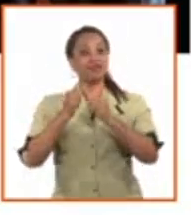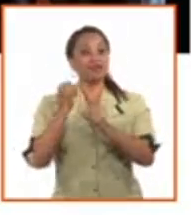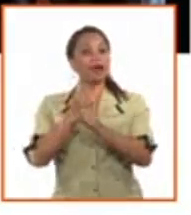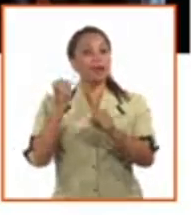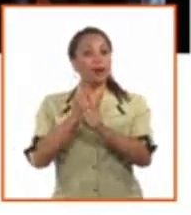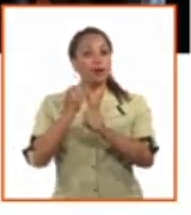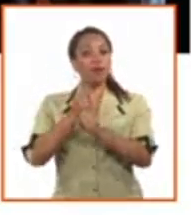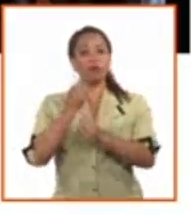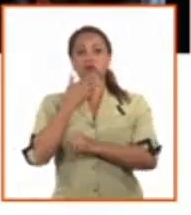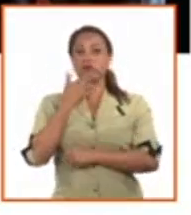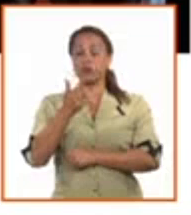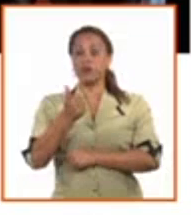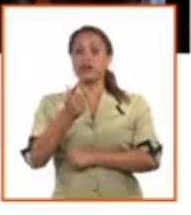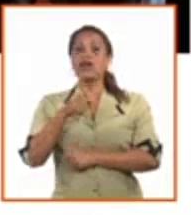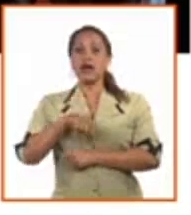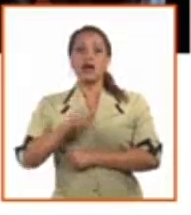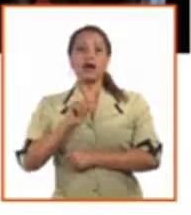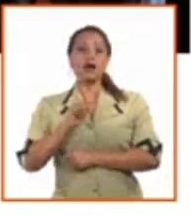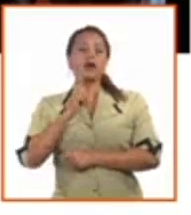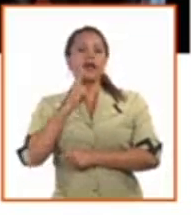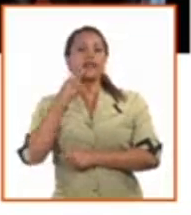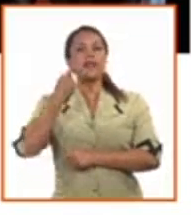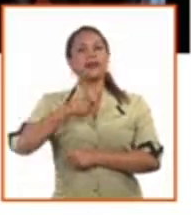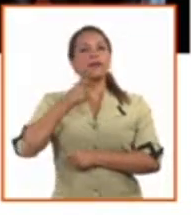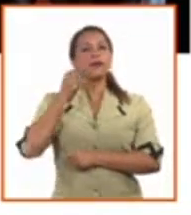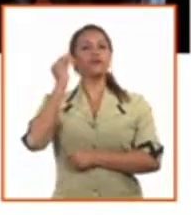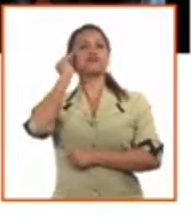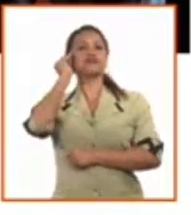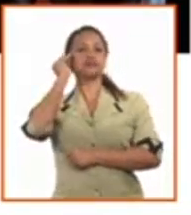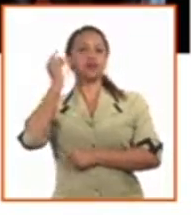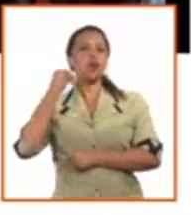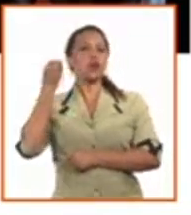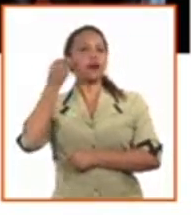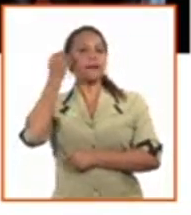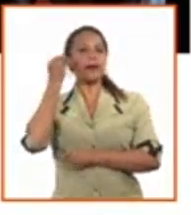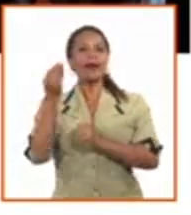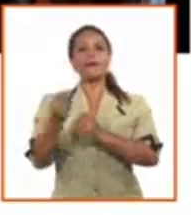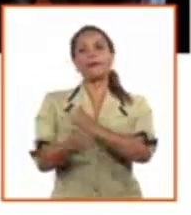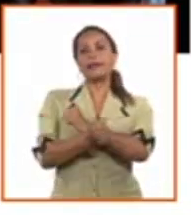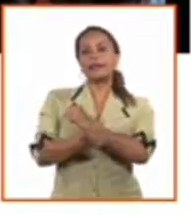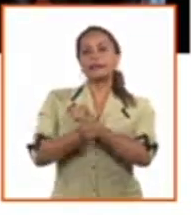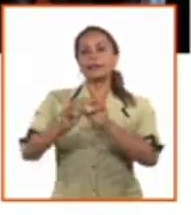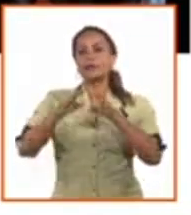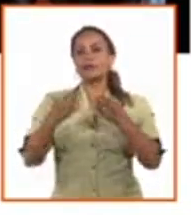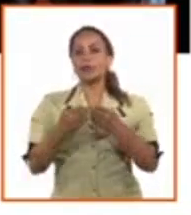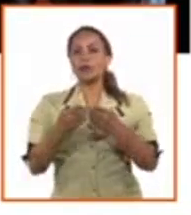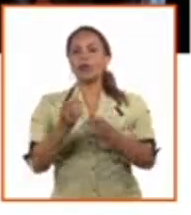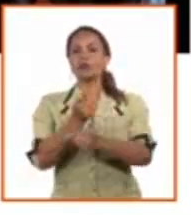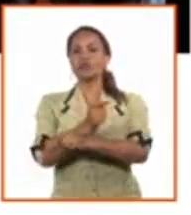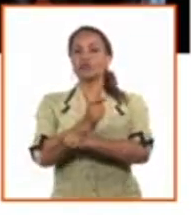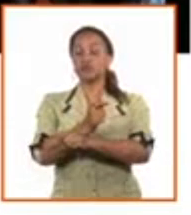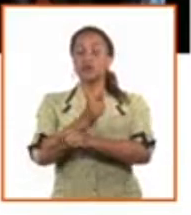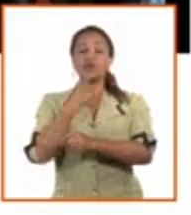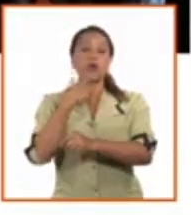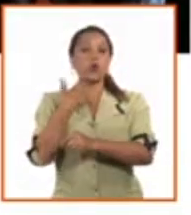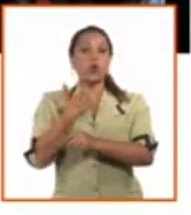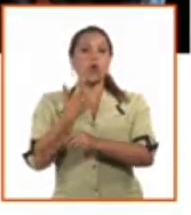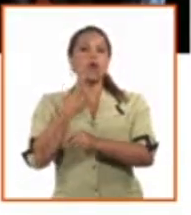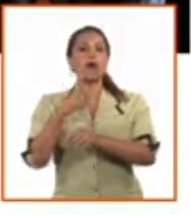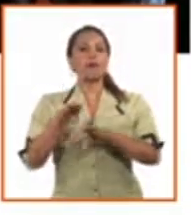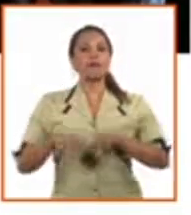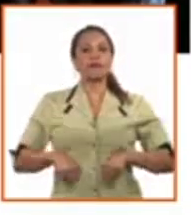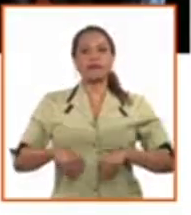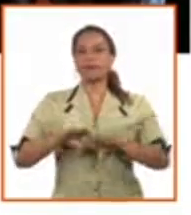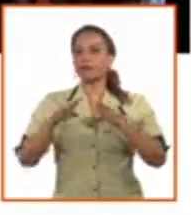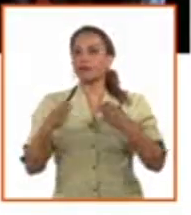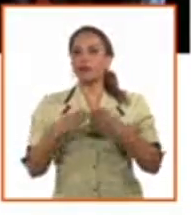a cómo de alguna forma canalizar ese conocimiento que existe y de alguna forma como aportar a la formación continua